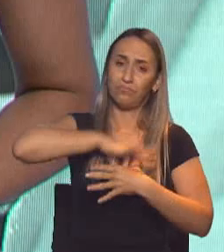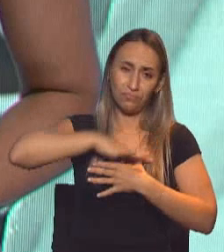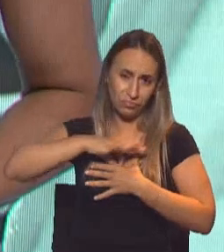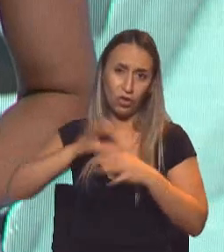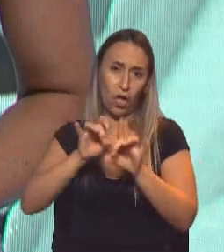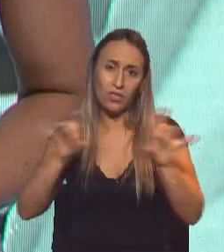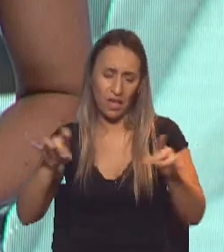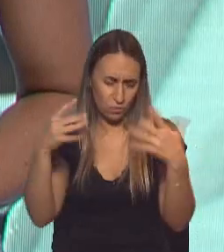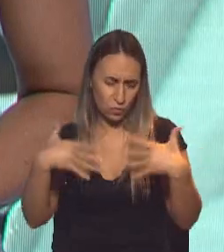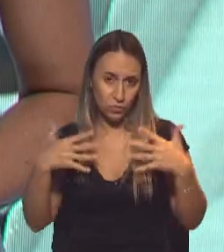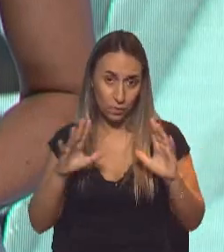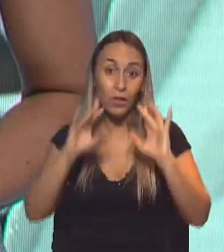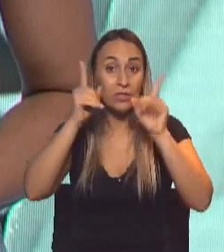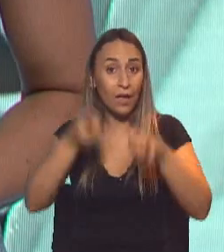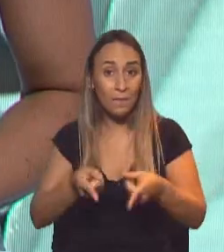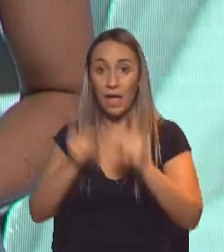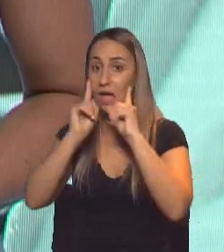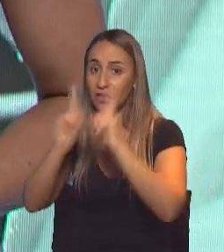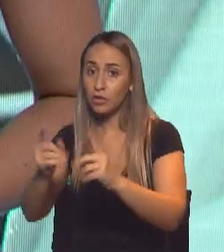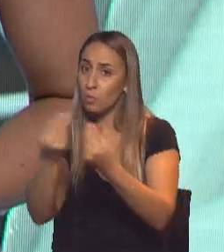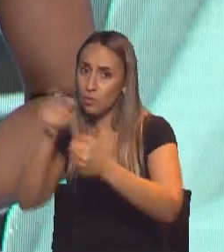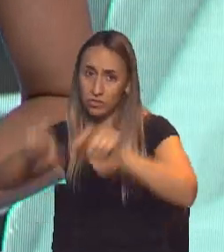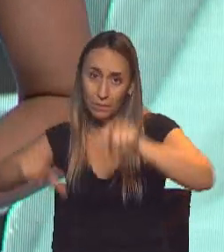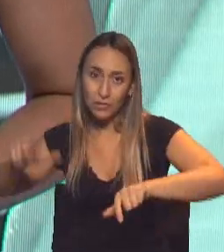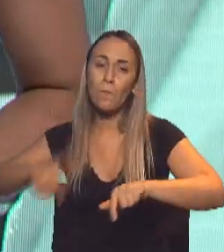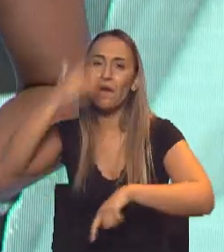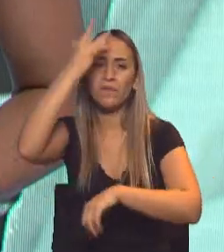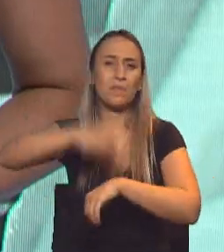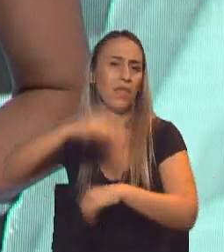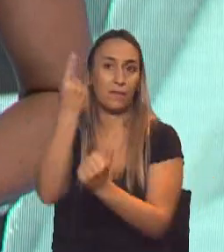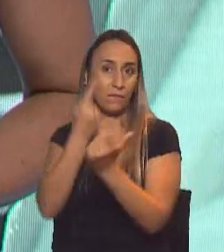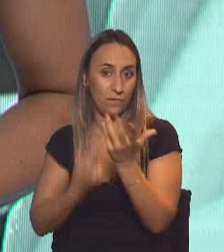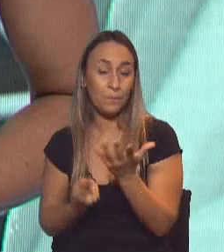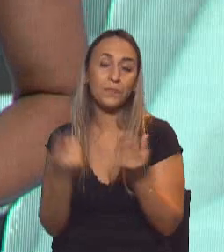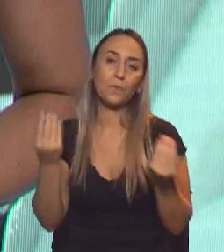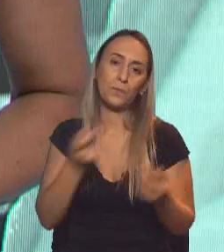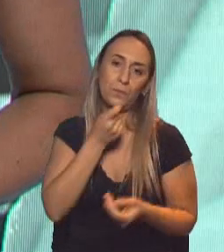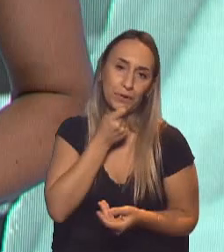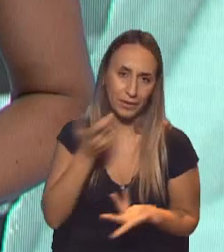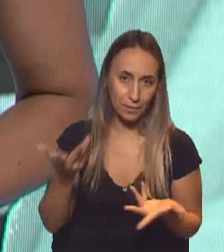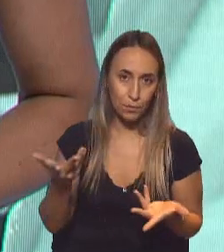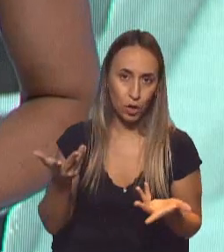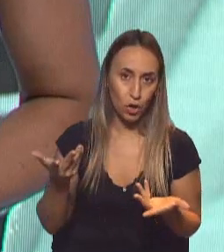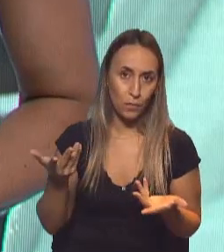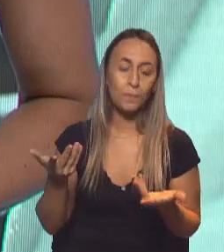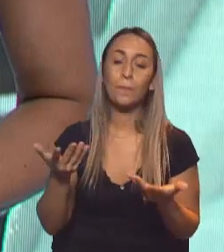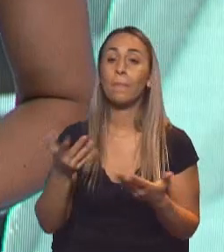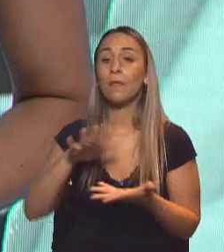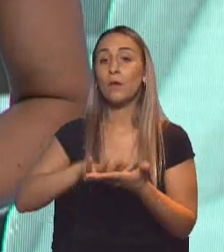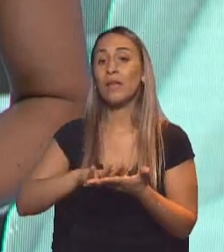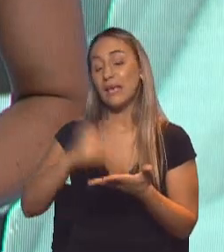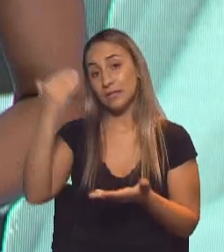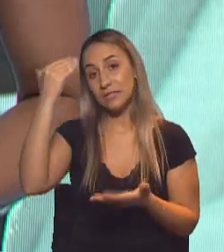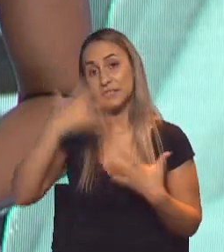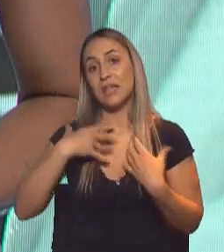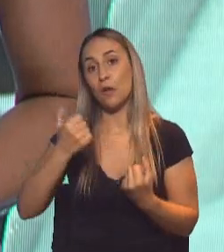también se han atendido muchísima gente por distintas patologías, porque se han desprendido, por ejemplo, en lo que refiere a la salud mental,